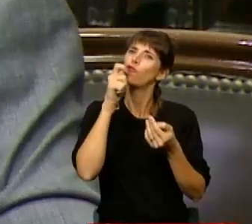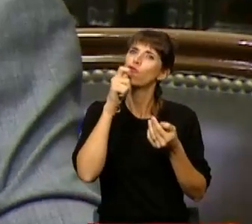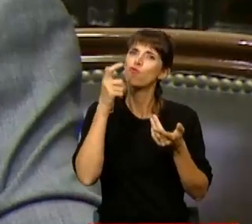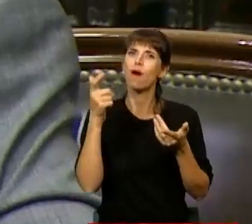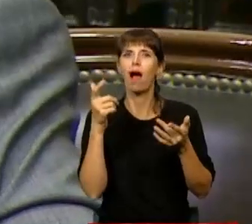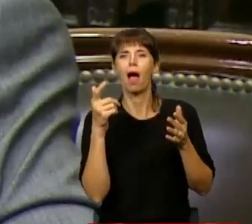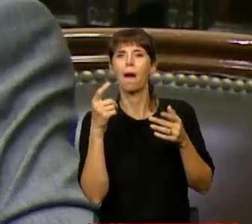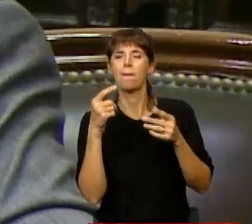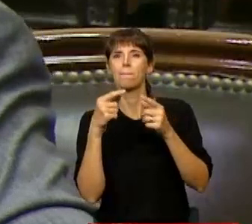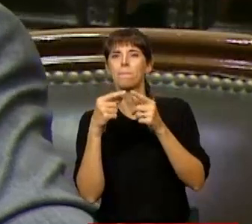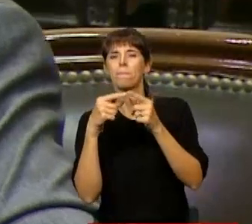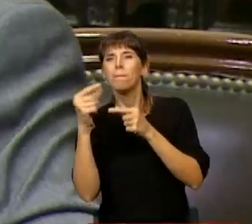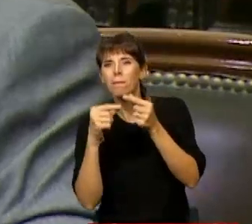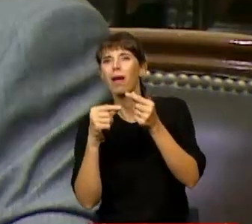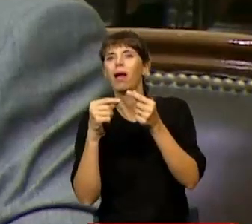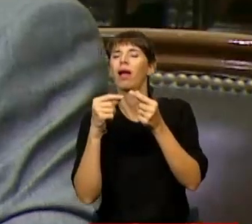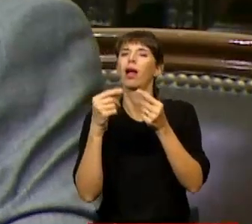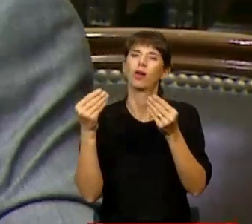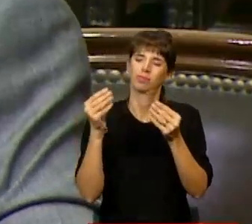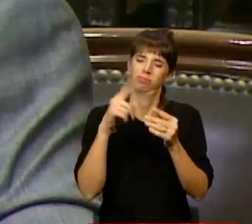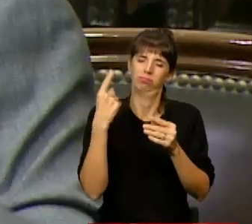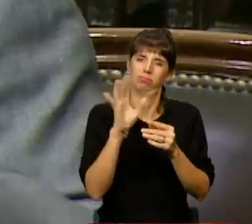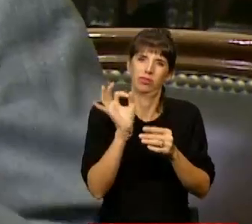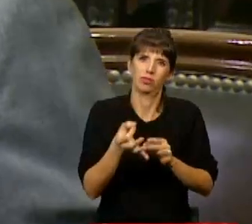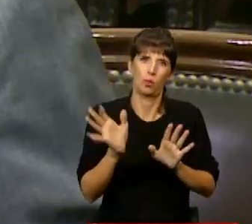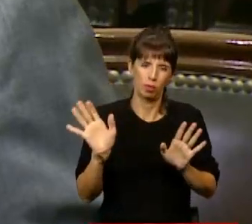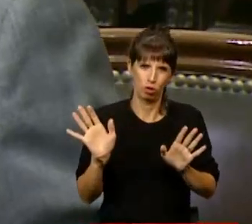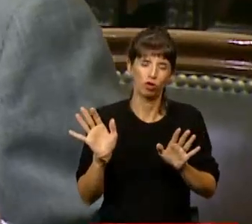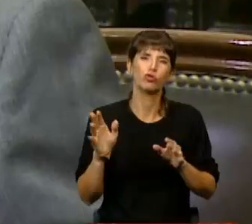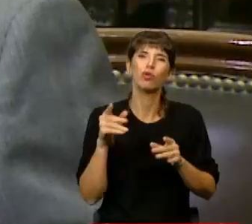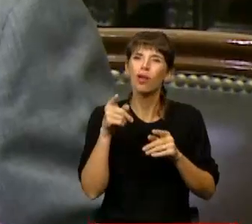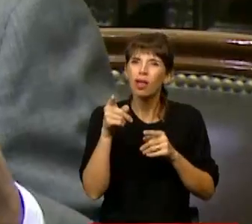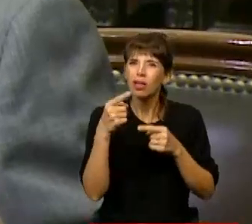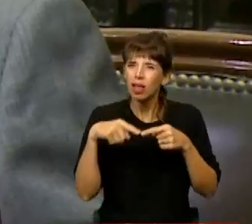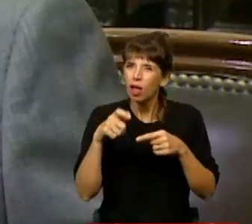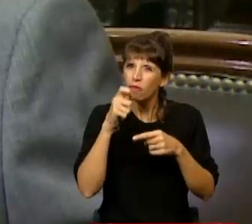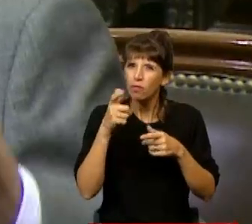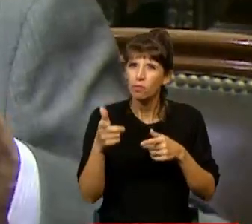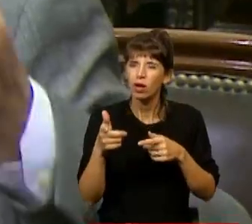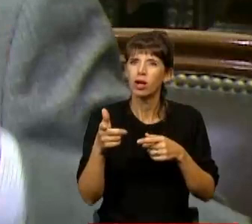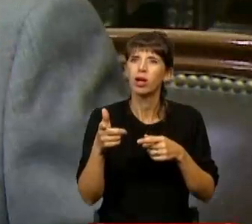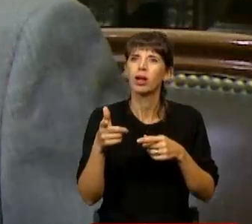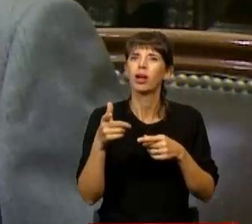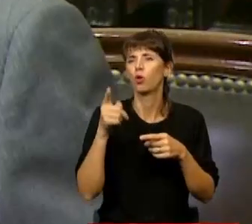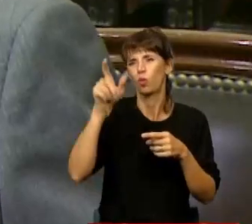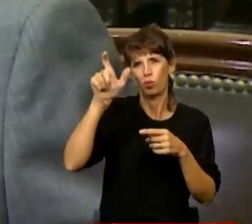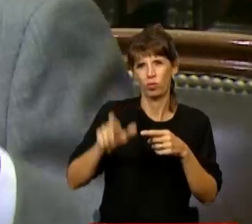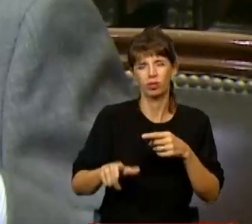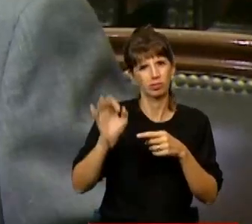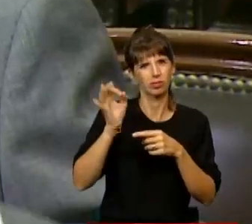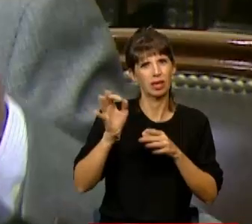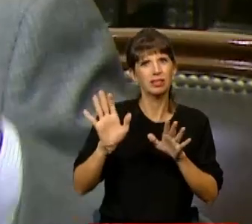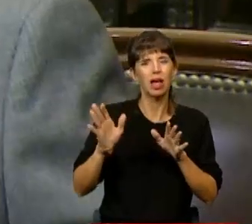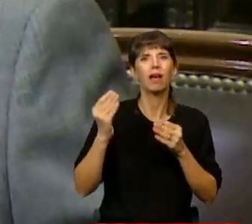tipo de marihuana. Sabemos muy bien que estos productos entran dentro de lo que hoy para la Argentina significa, alguien ya lo ha mencionado,